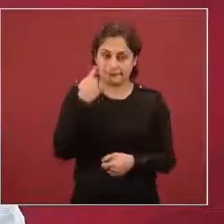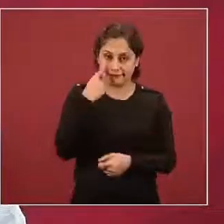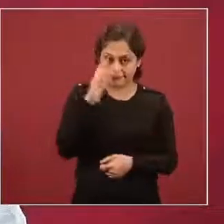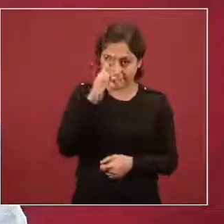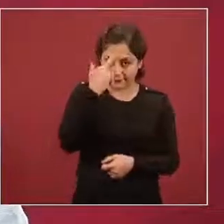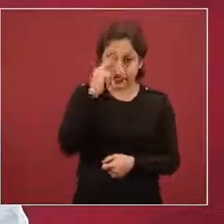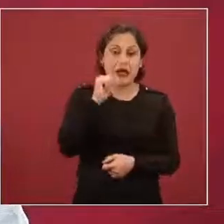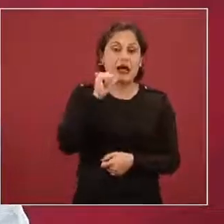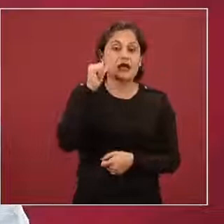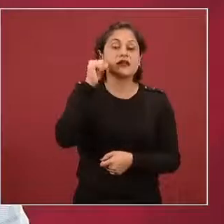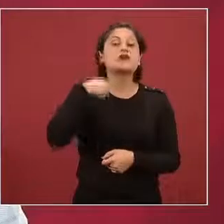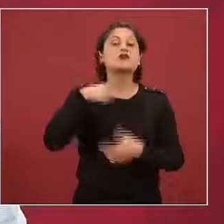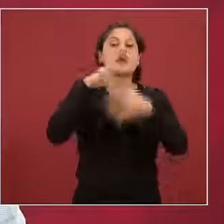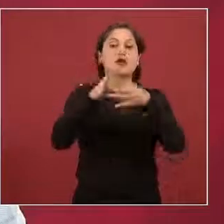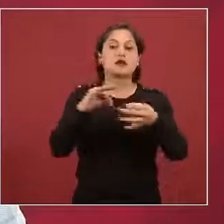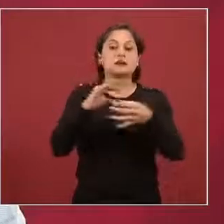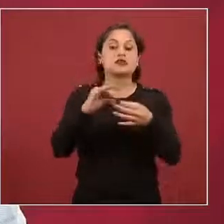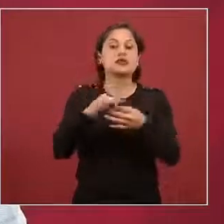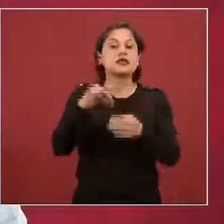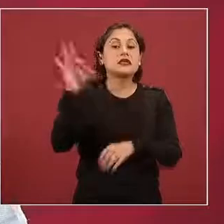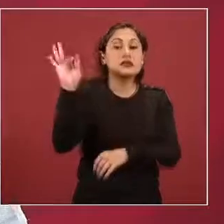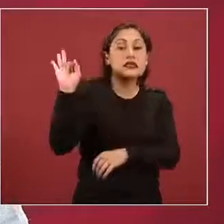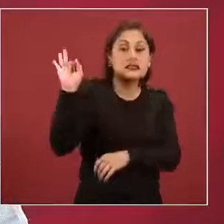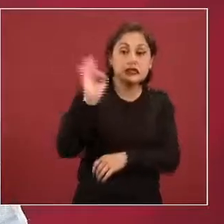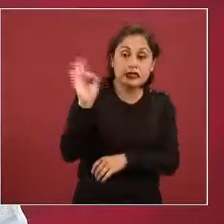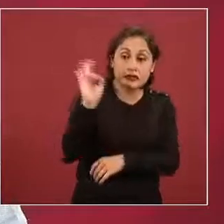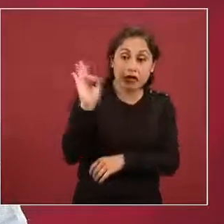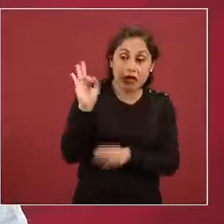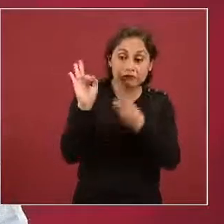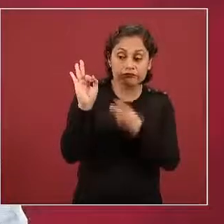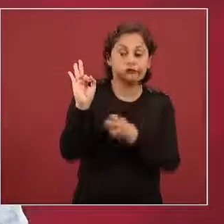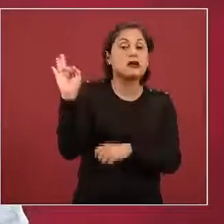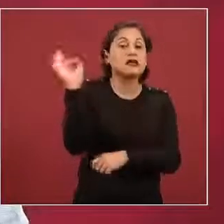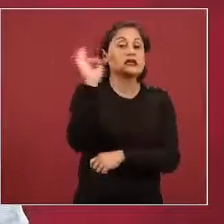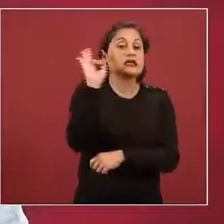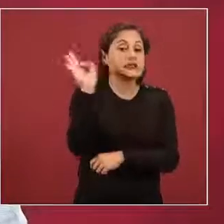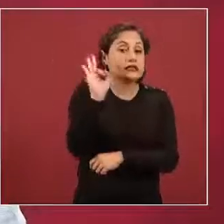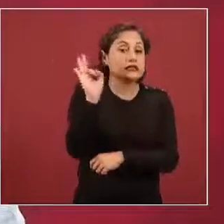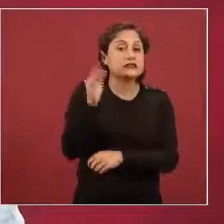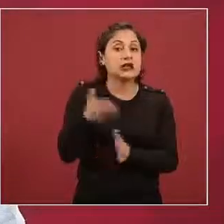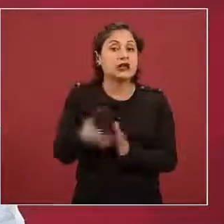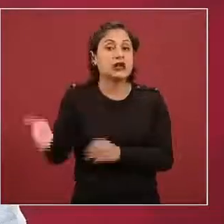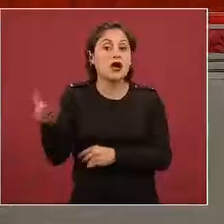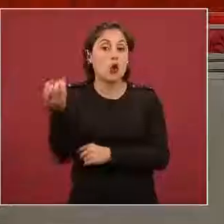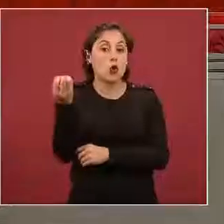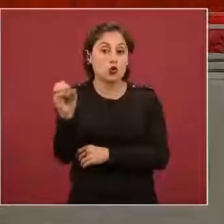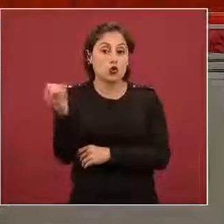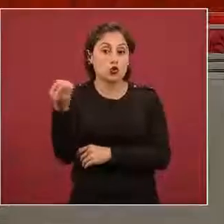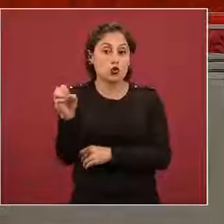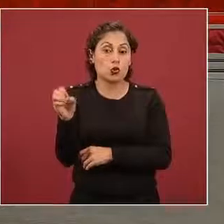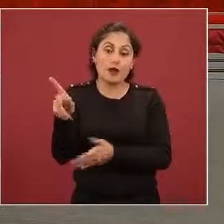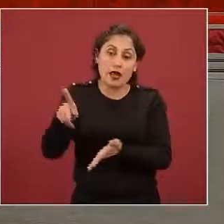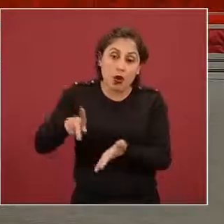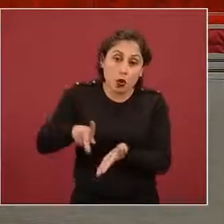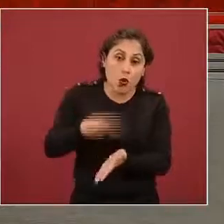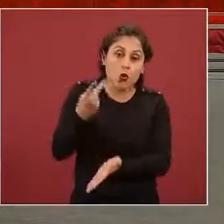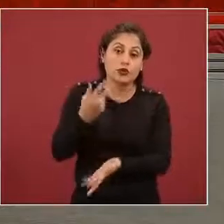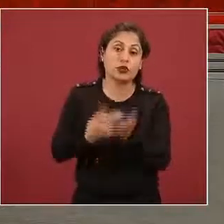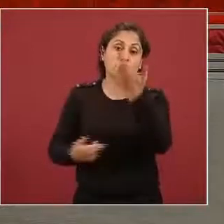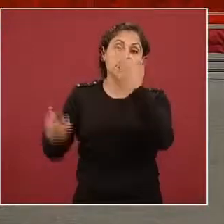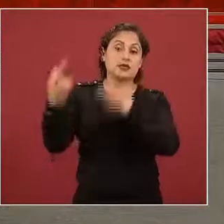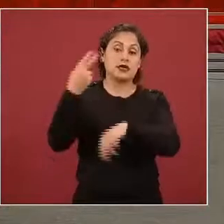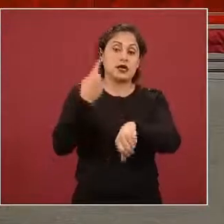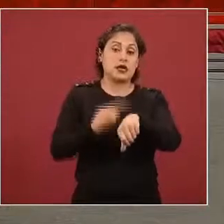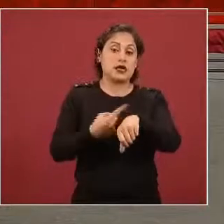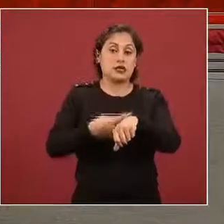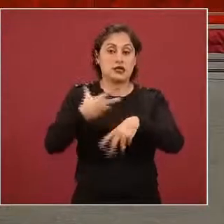importante de que a partir de octubre podría empezar a incrementar nuevamente la necesidad de